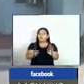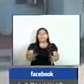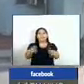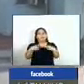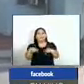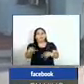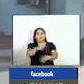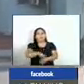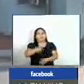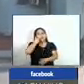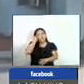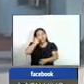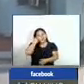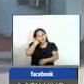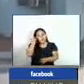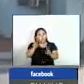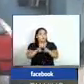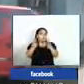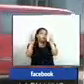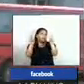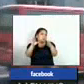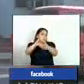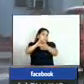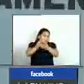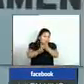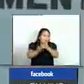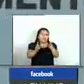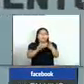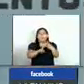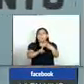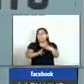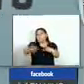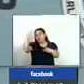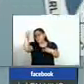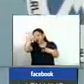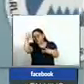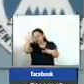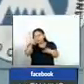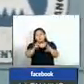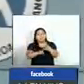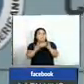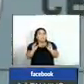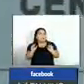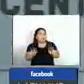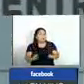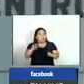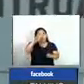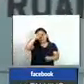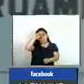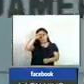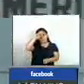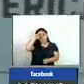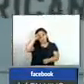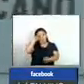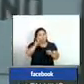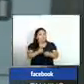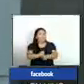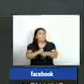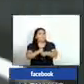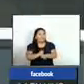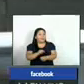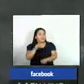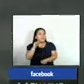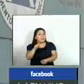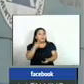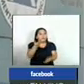de los jóvenes proyectos en tema de cultura proyectos en tema de educación podemos trabajar el tema de seguridad que también es otra